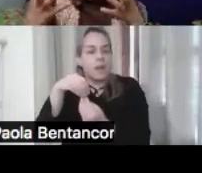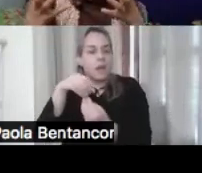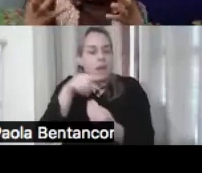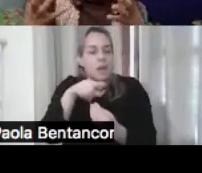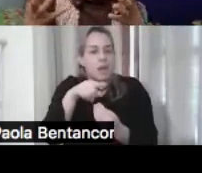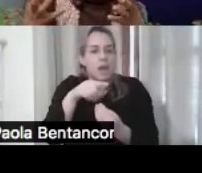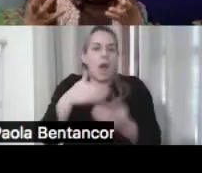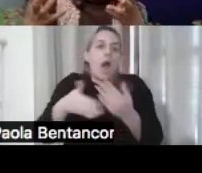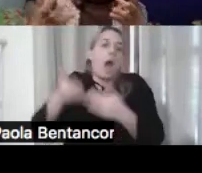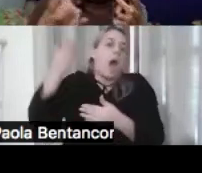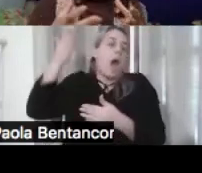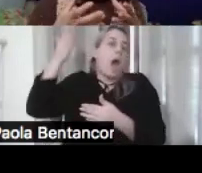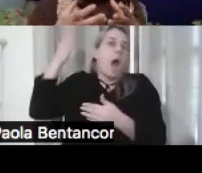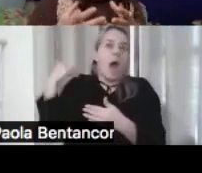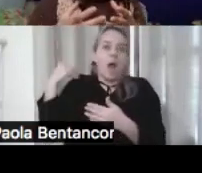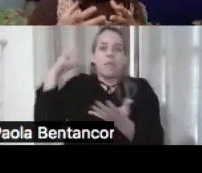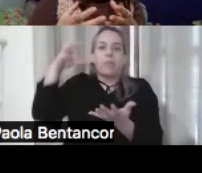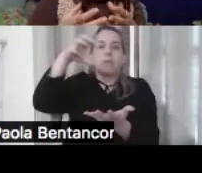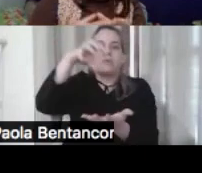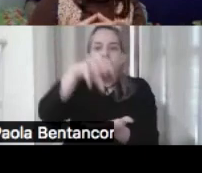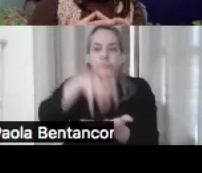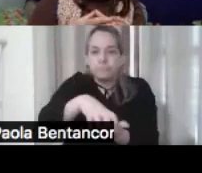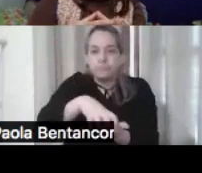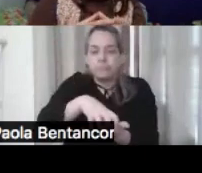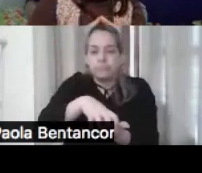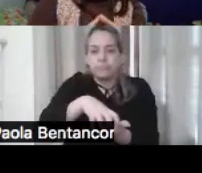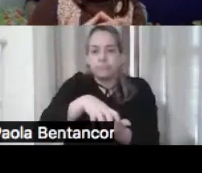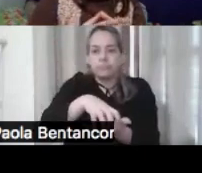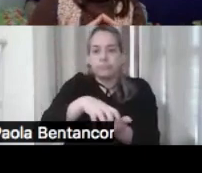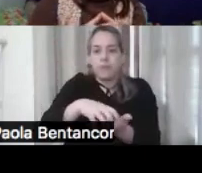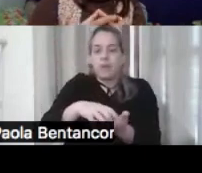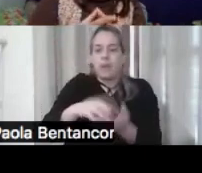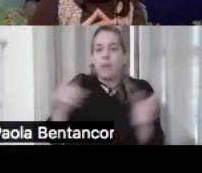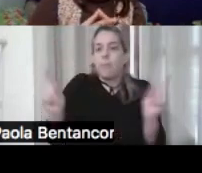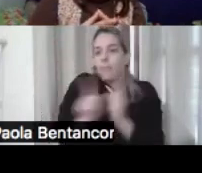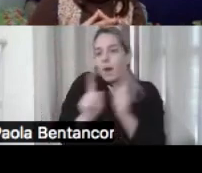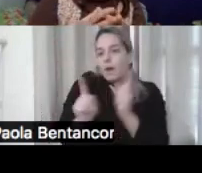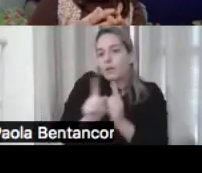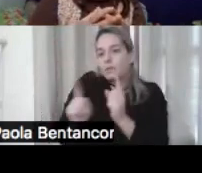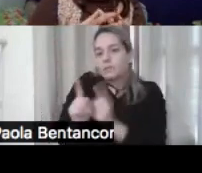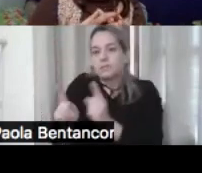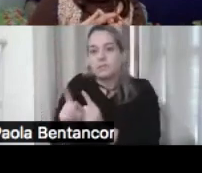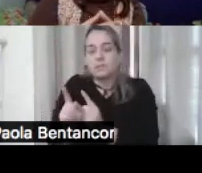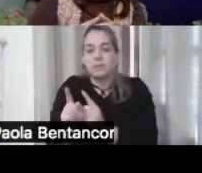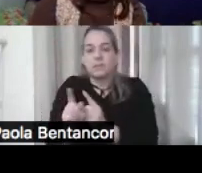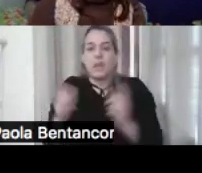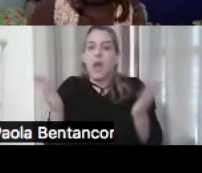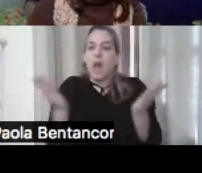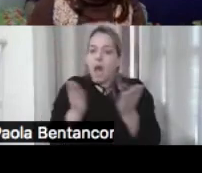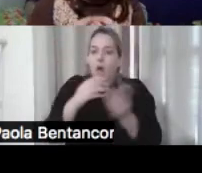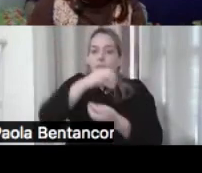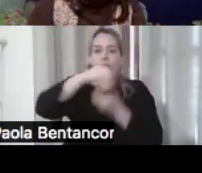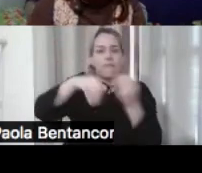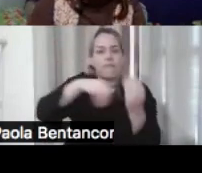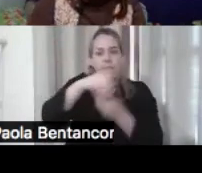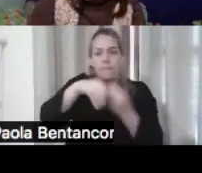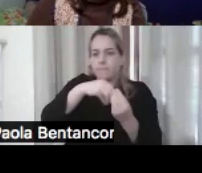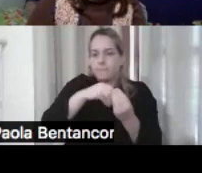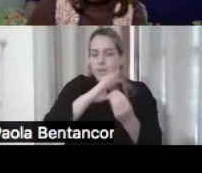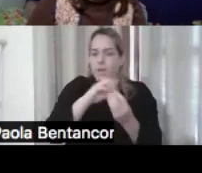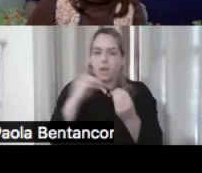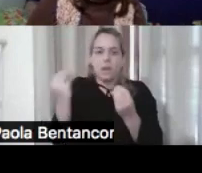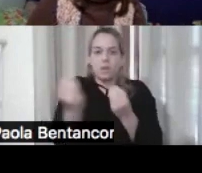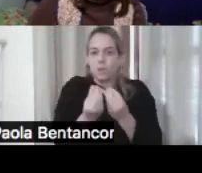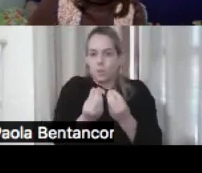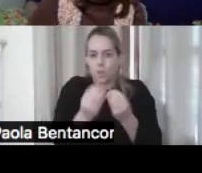terapeuta o en el espacio del consultorio, porque justamente son intervenciones que están diseñadas teniendo en cuenta los entornos